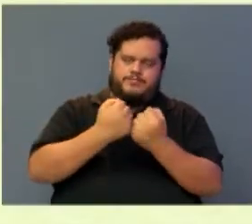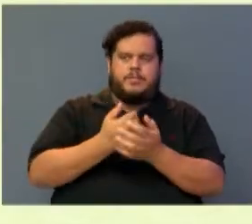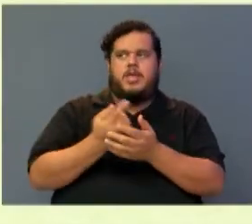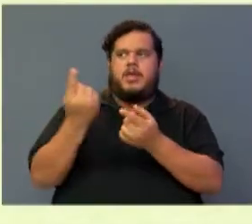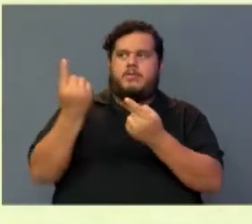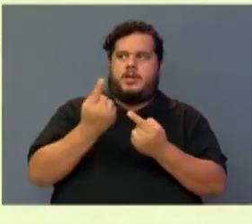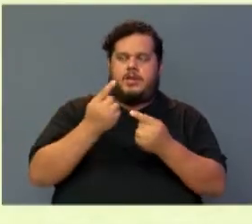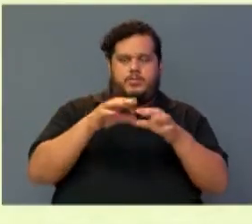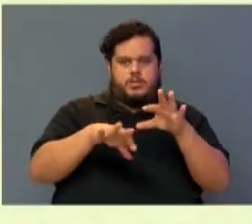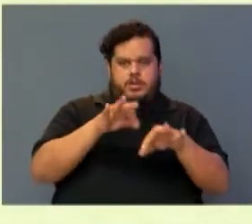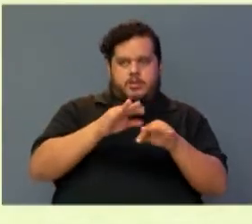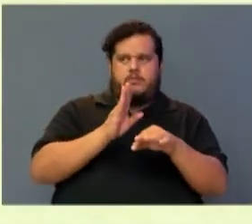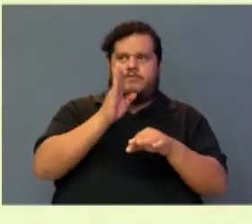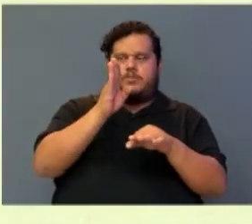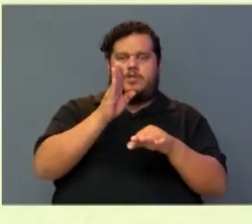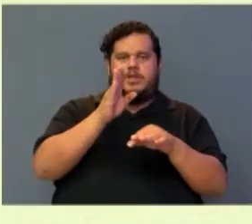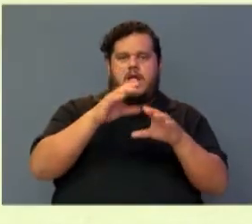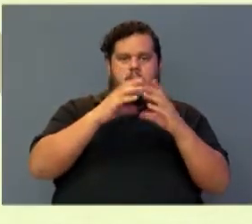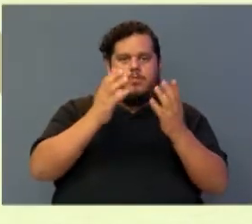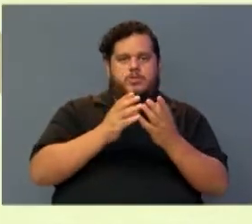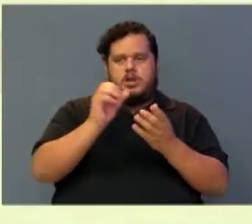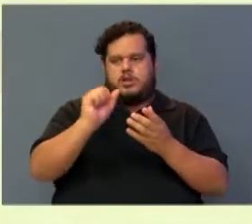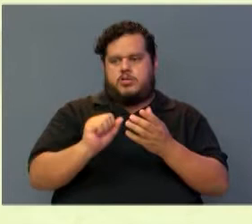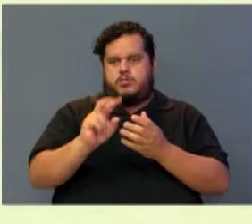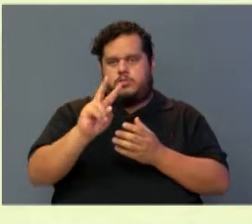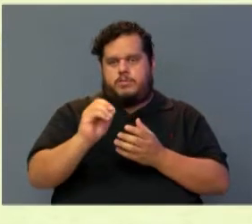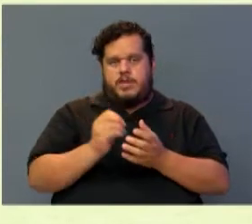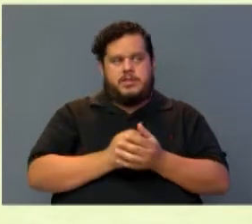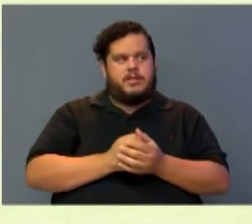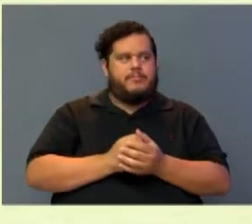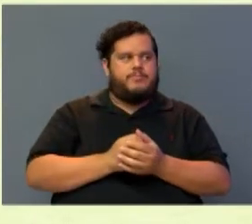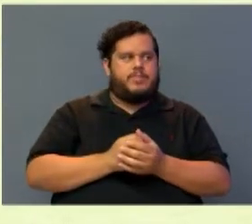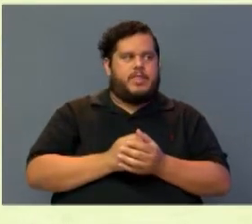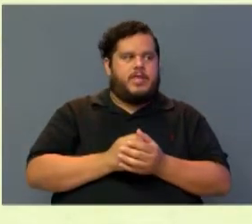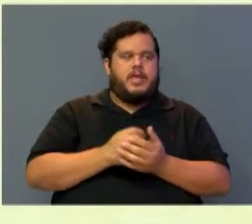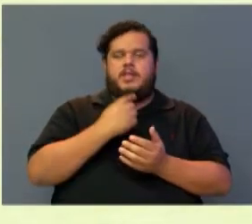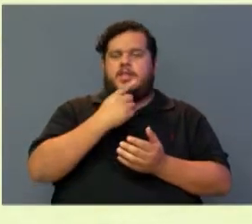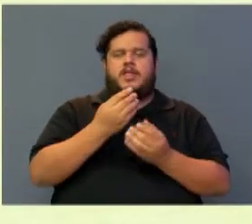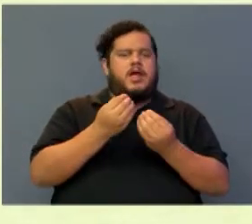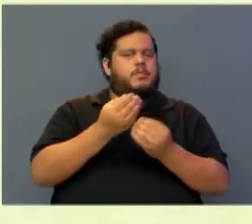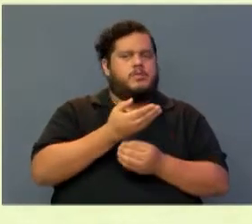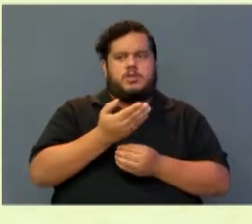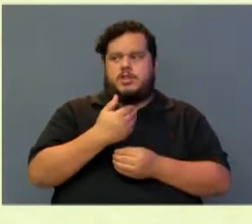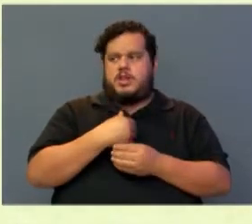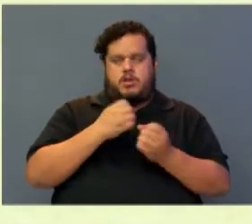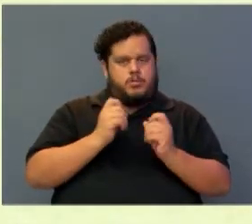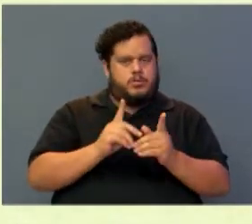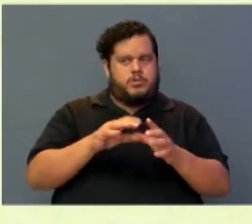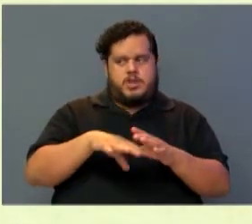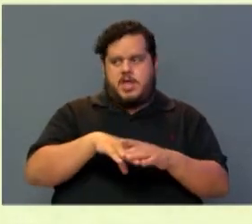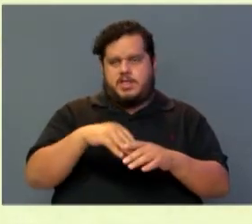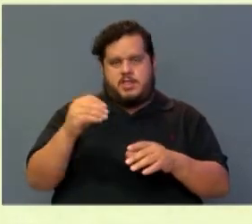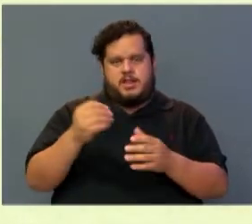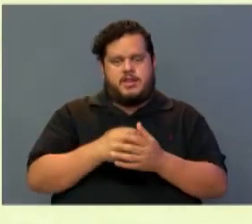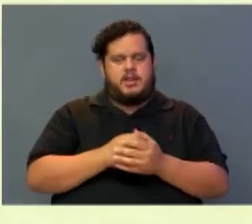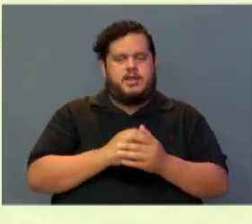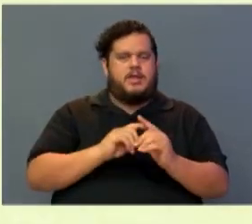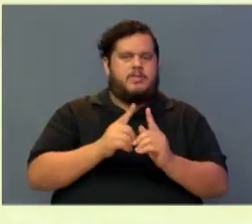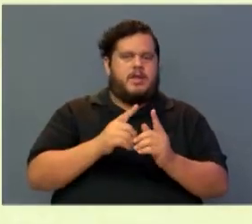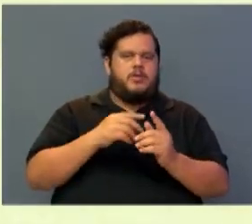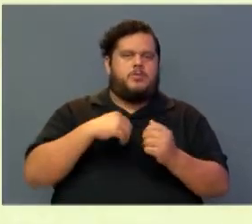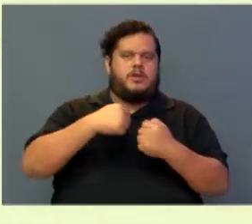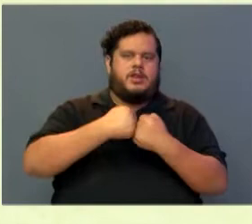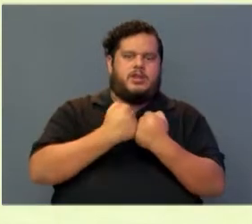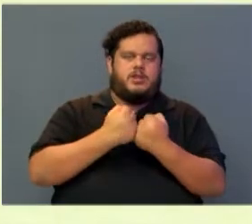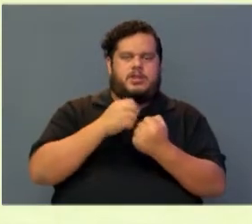un mundial, sub-20, y decían muchas cosas, que yo tenía alguna oportunidad de salir, y se me viene una lesión de